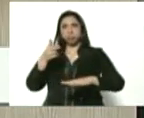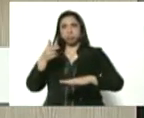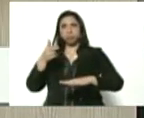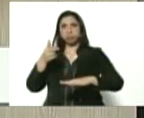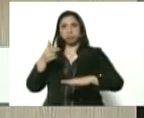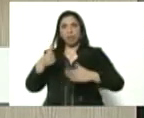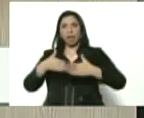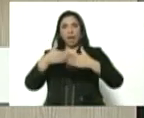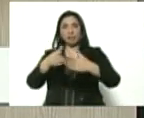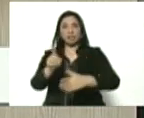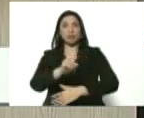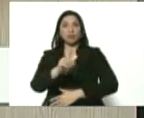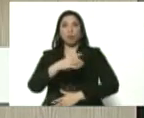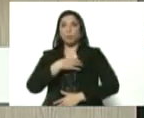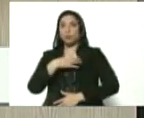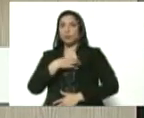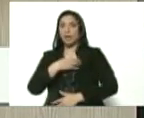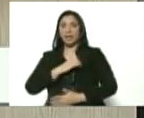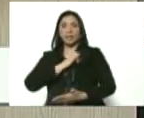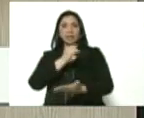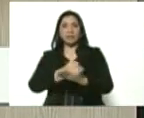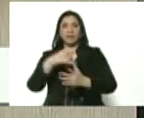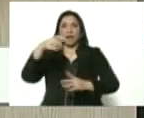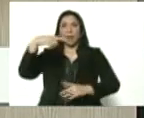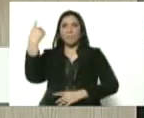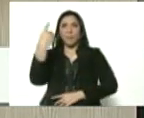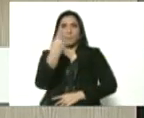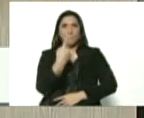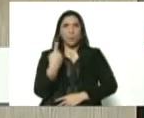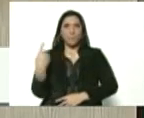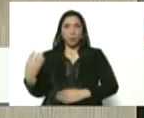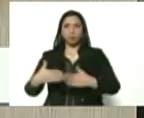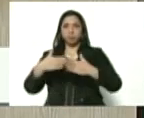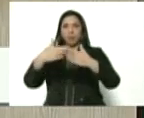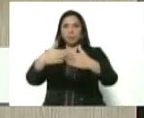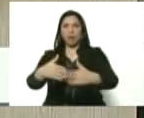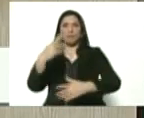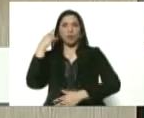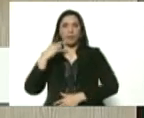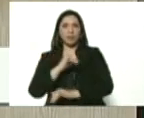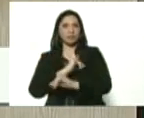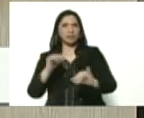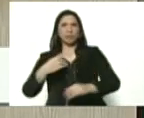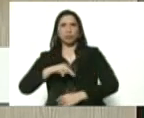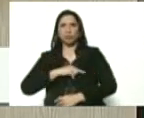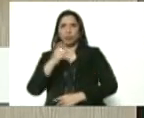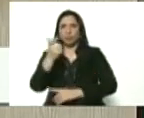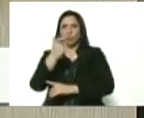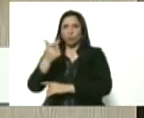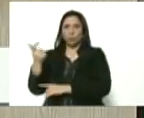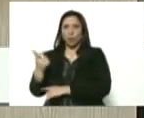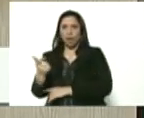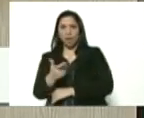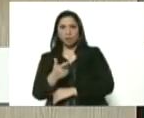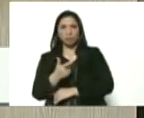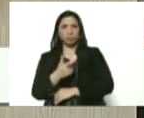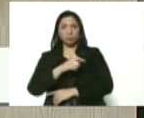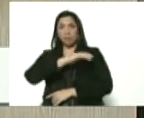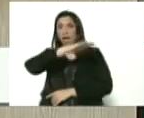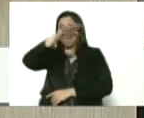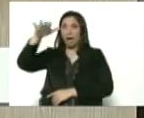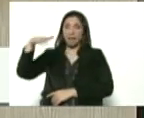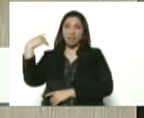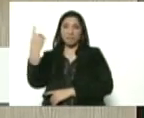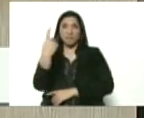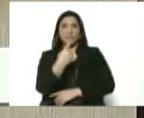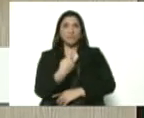no pudiera ser identificada por los helicópteros de la Armada Bolivariana, que en ese momento los estábamos buscando por aire con nuestros helicópteros